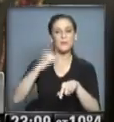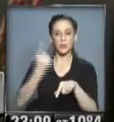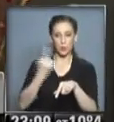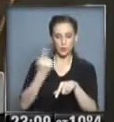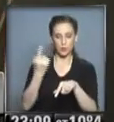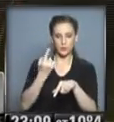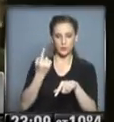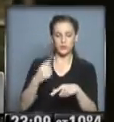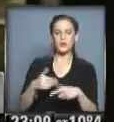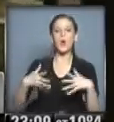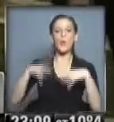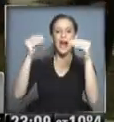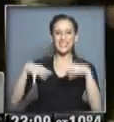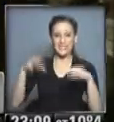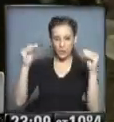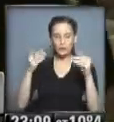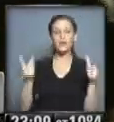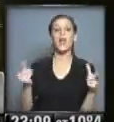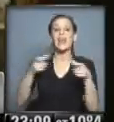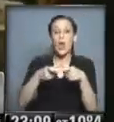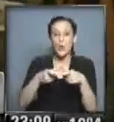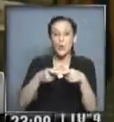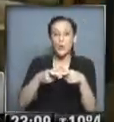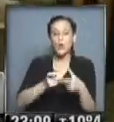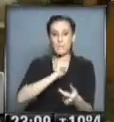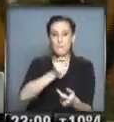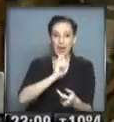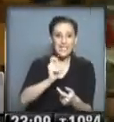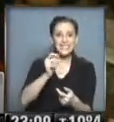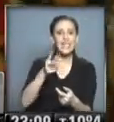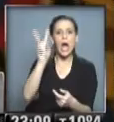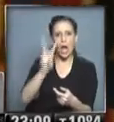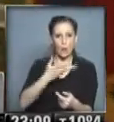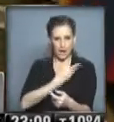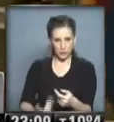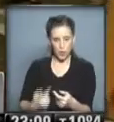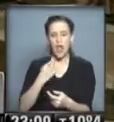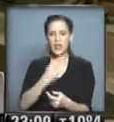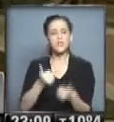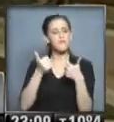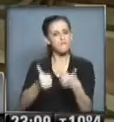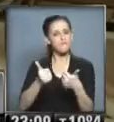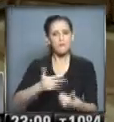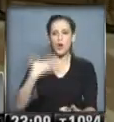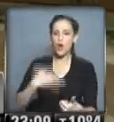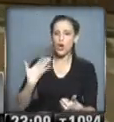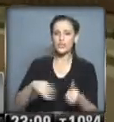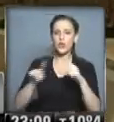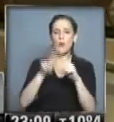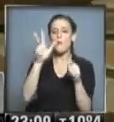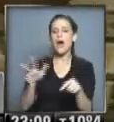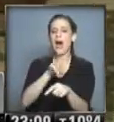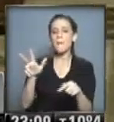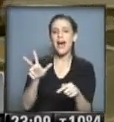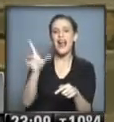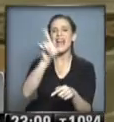apostólico del vaticano en una reunión con la prensa en roma' maduro expresó su satisfacción por un papá latinoamericano y por qué eligió